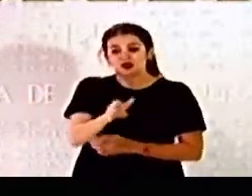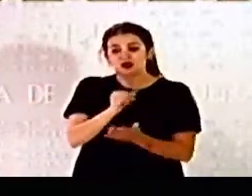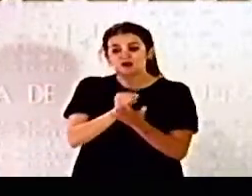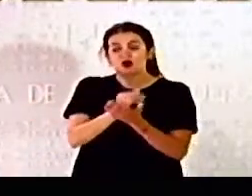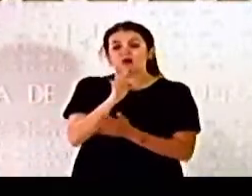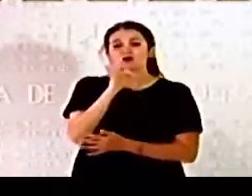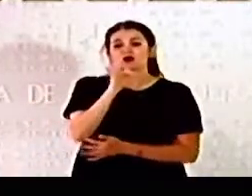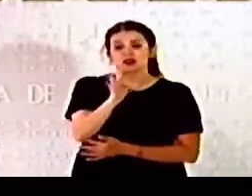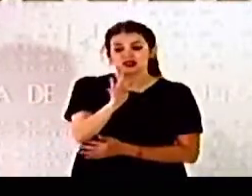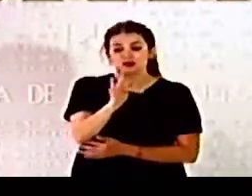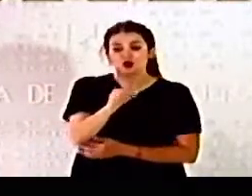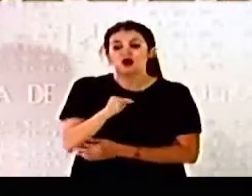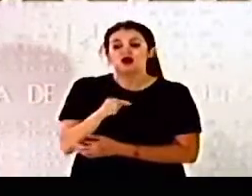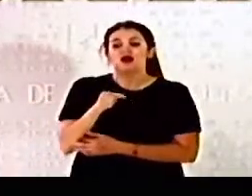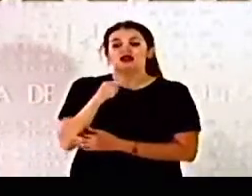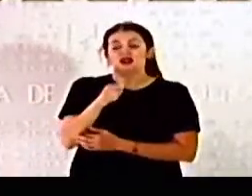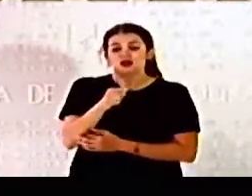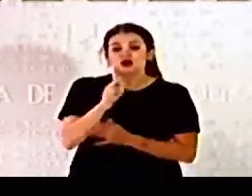contactos que se evitan,